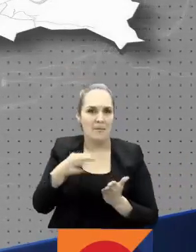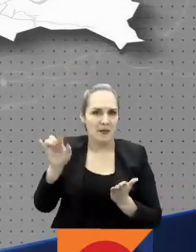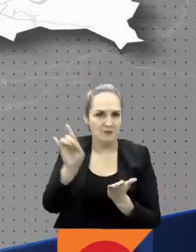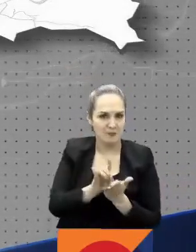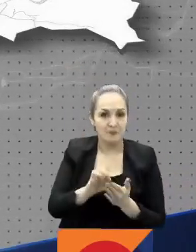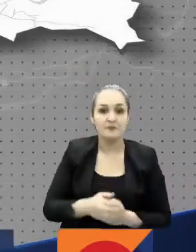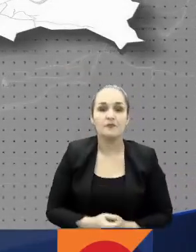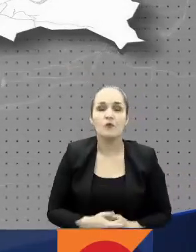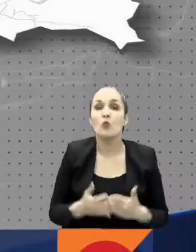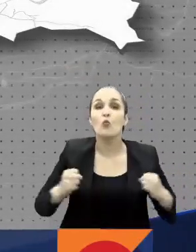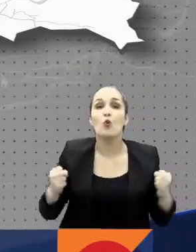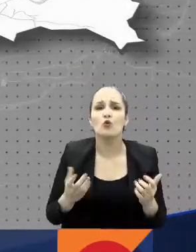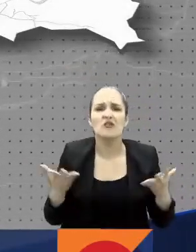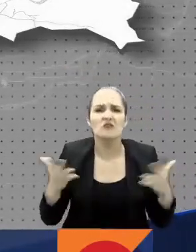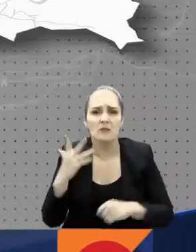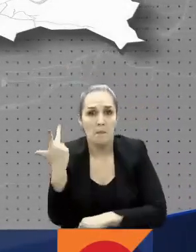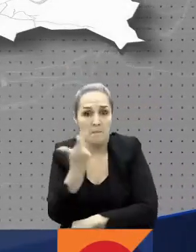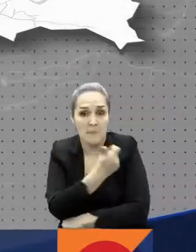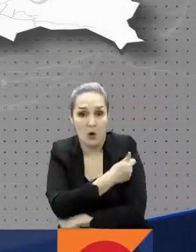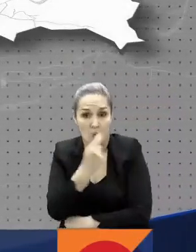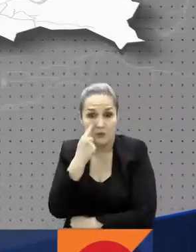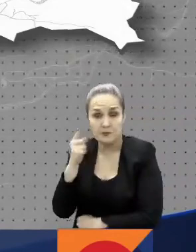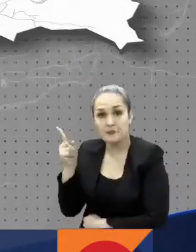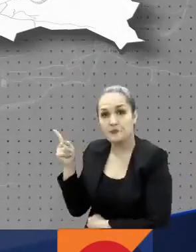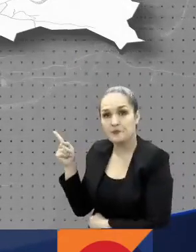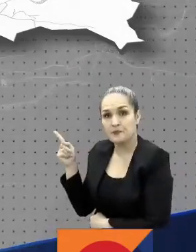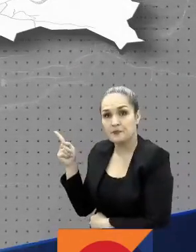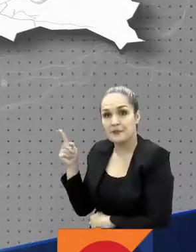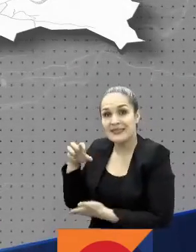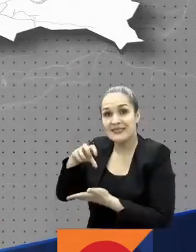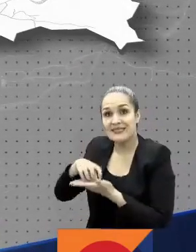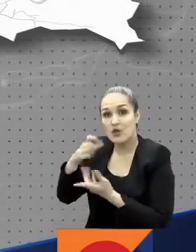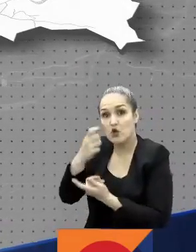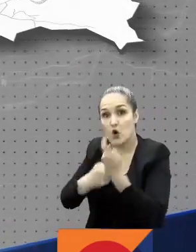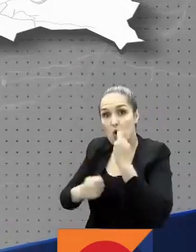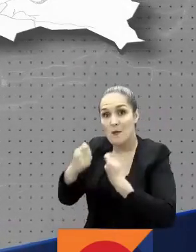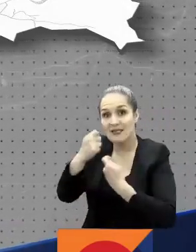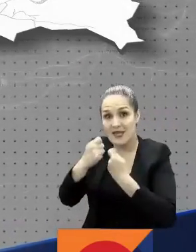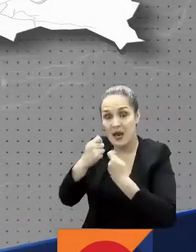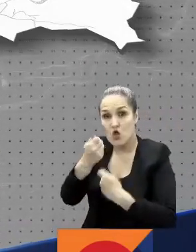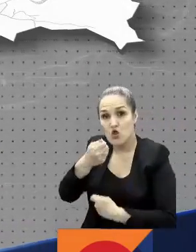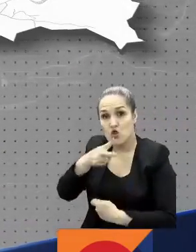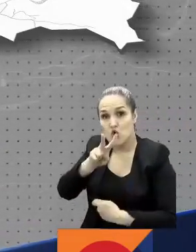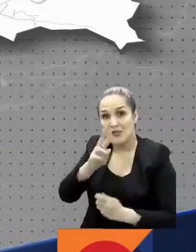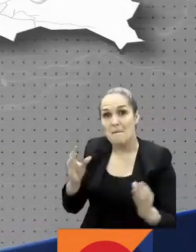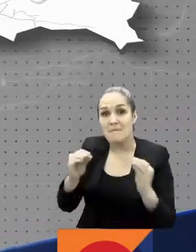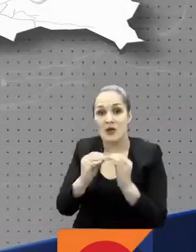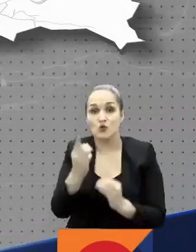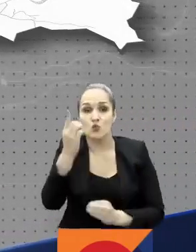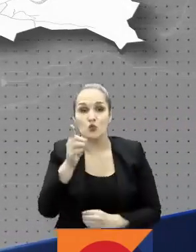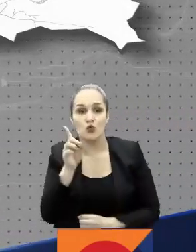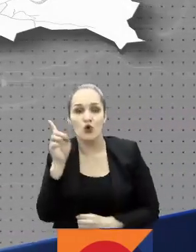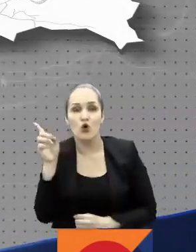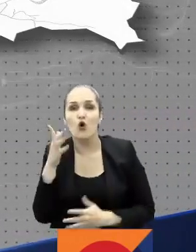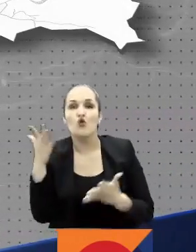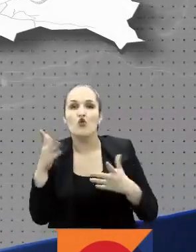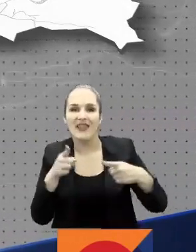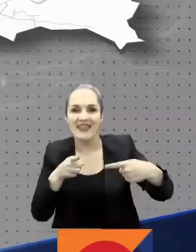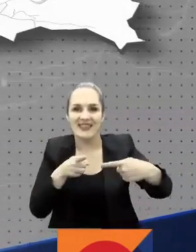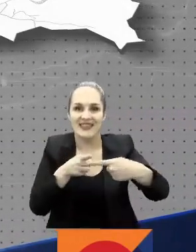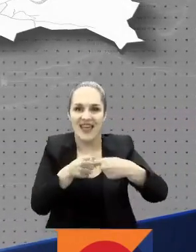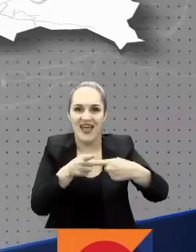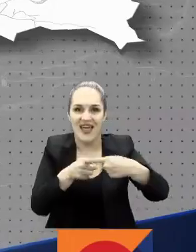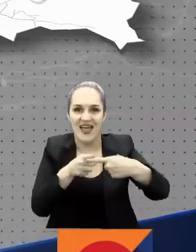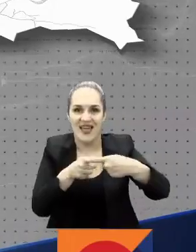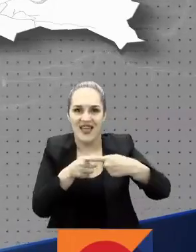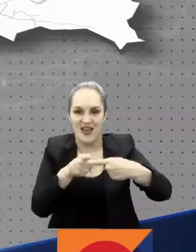habilitados diferentes puntos de vacunación, entre ellos 12 centros comerciales al que hoy se suma uno nuevo. El Centro Comercial El Retiro, ubicado en la zona T, donde usted puede asistir de